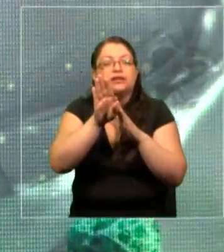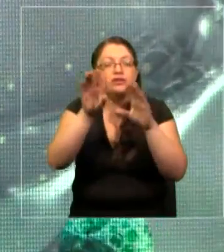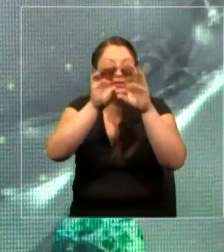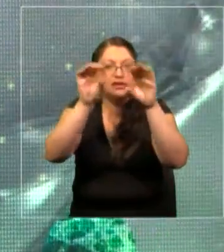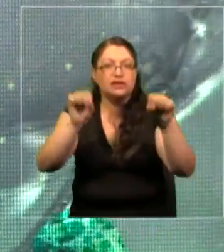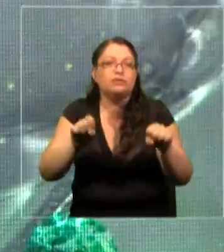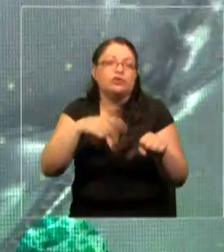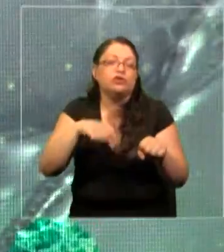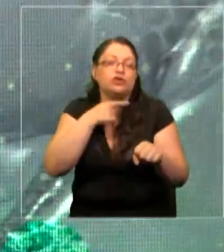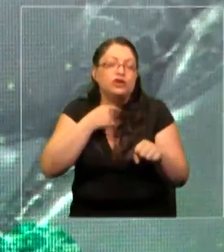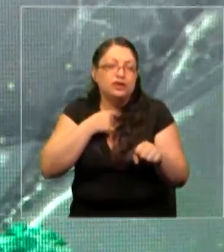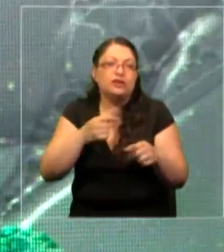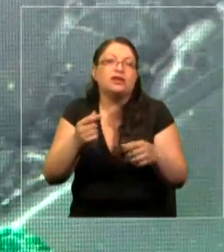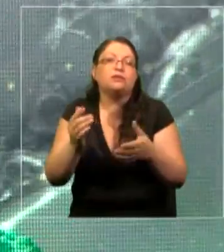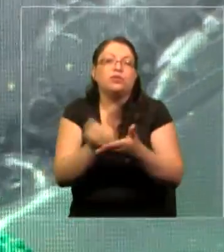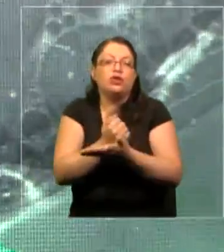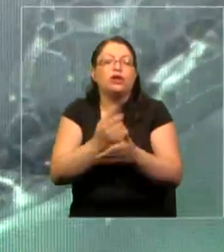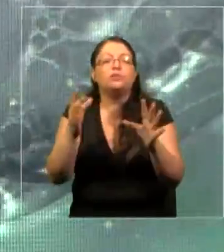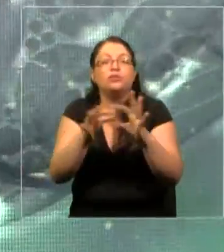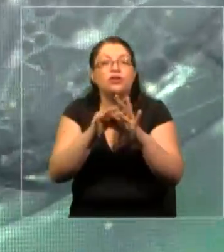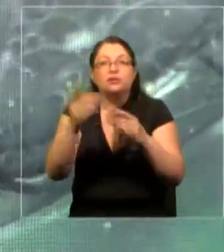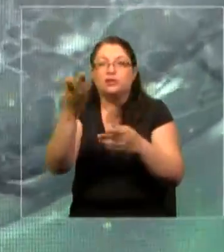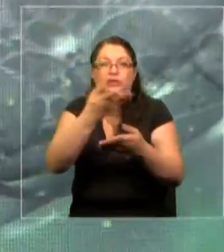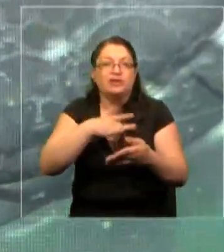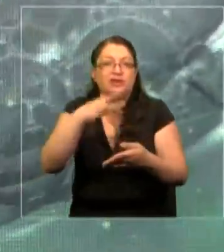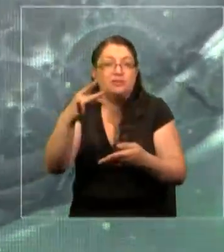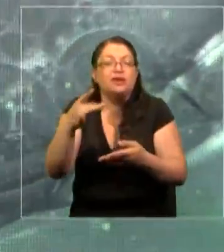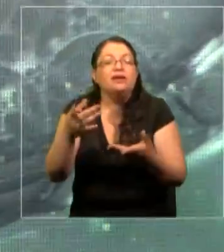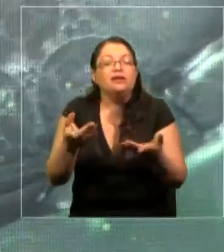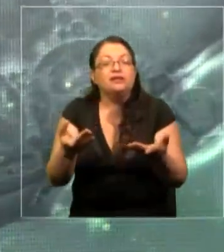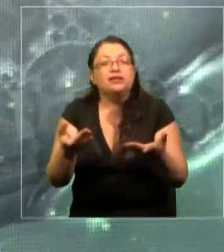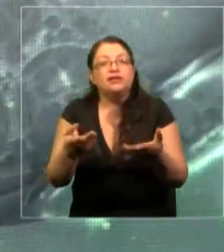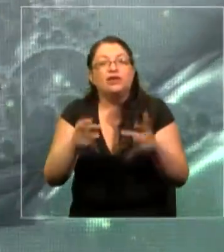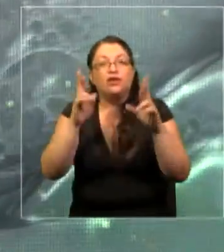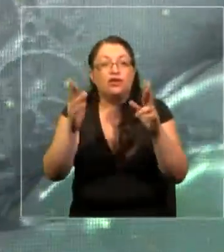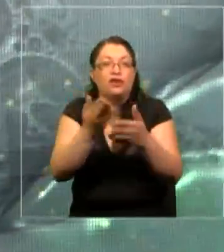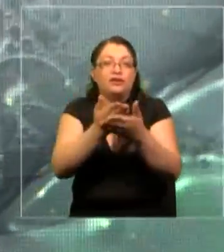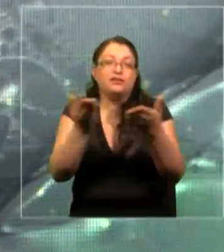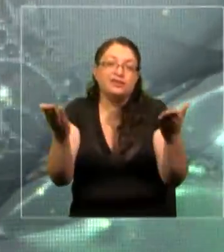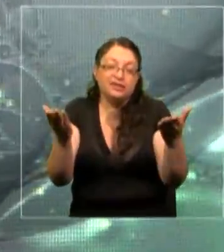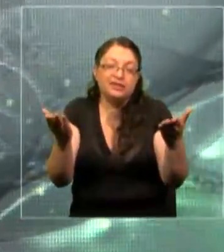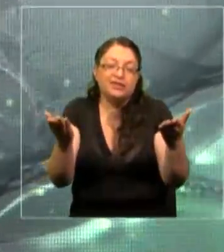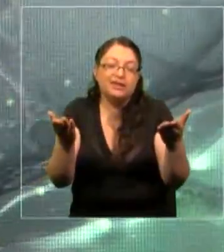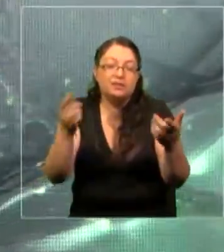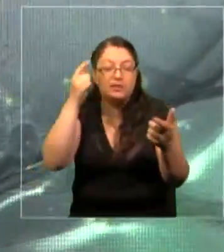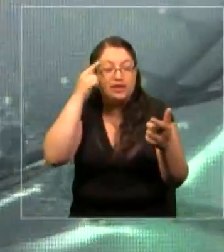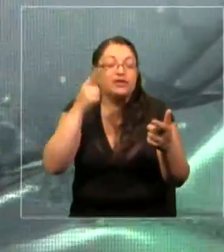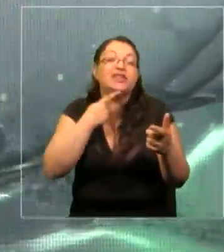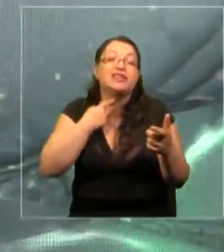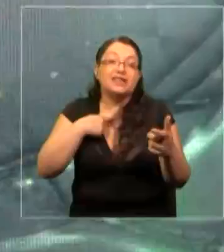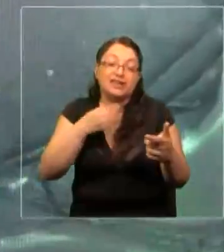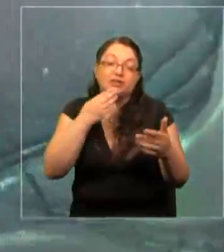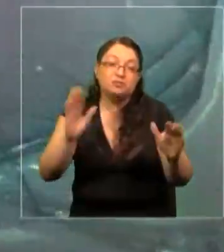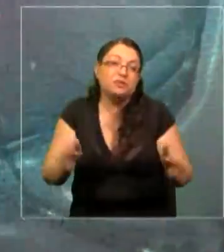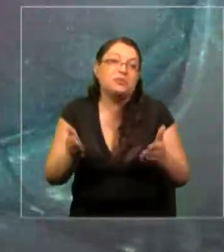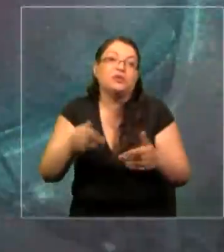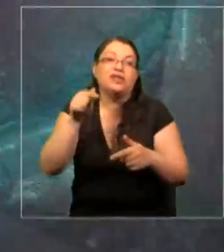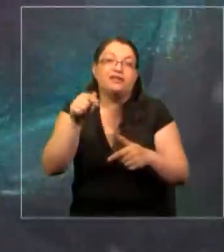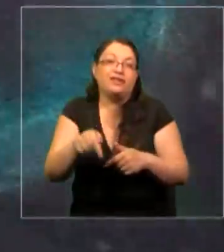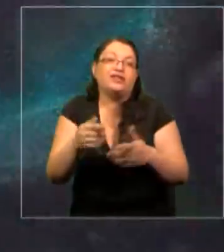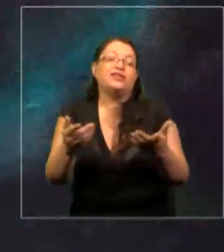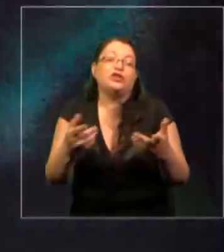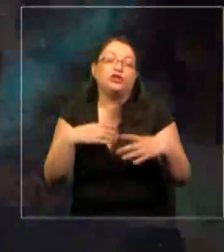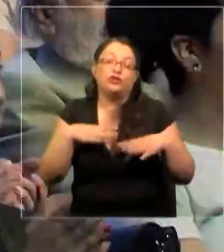queremos desplegar. Muchas gracias por invitarme. Espero que les haya parecido interesante y provocador. Y